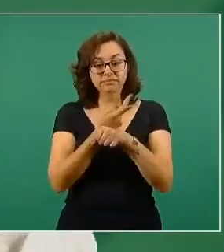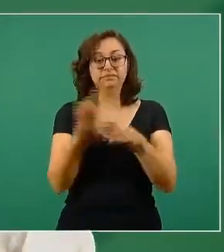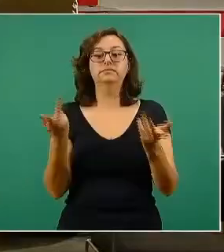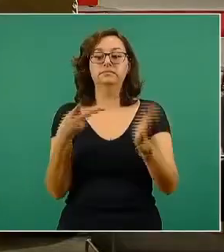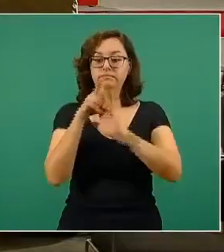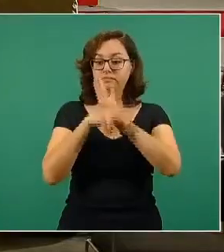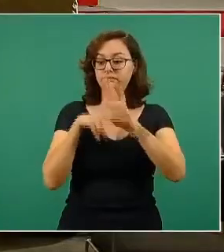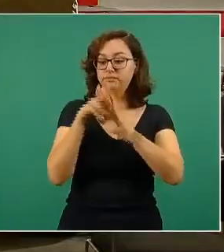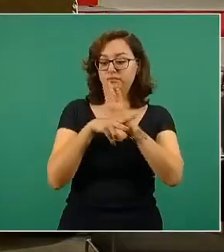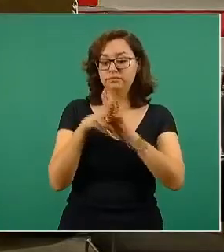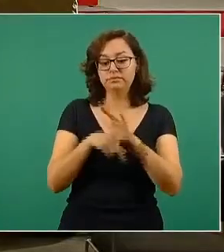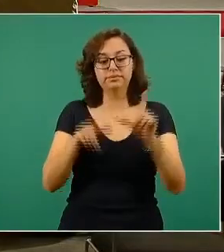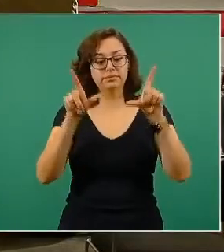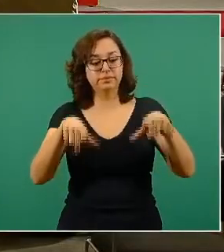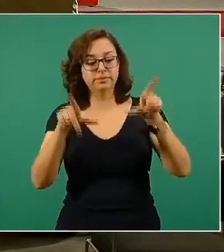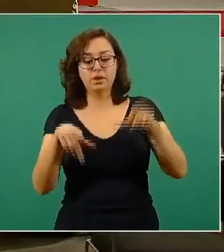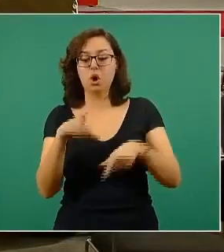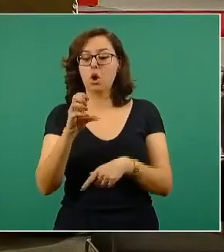están en nuestro portal